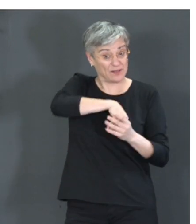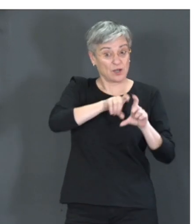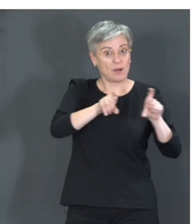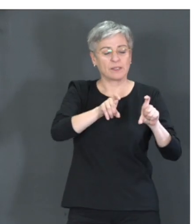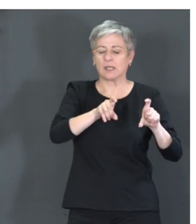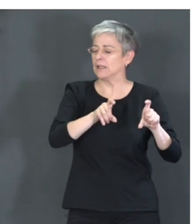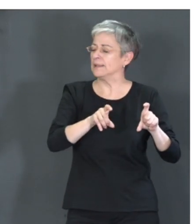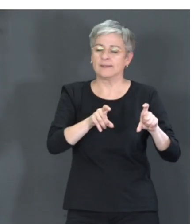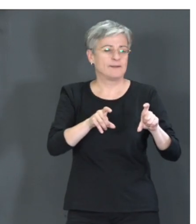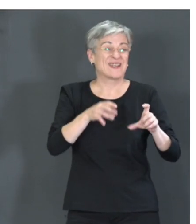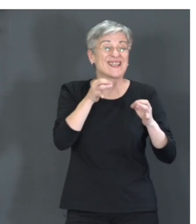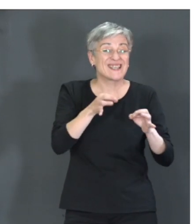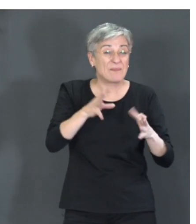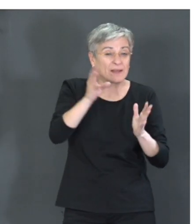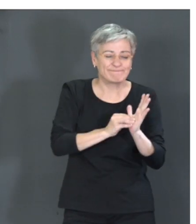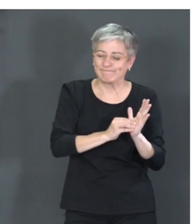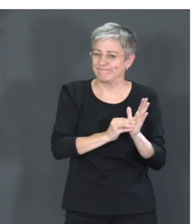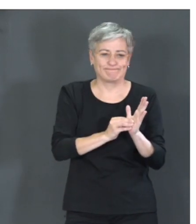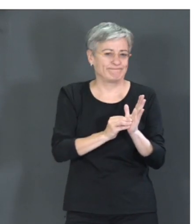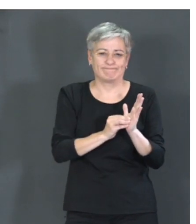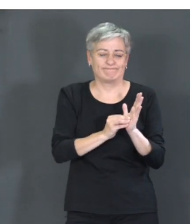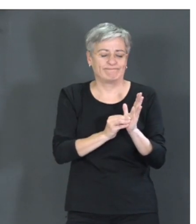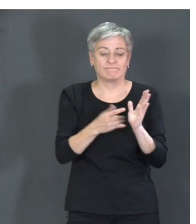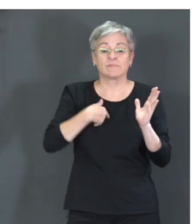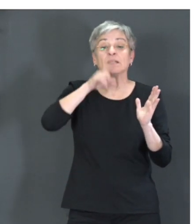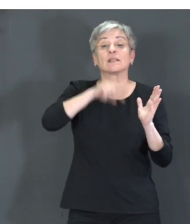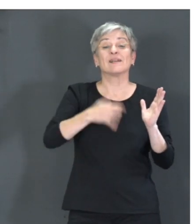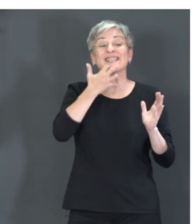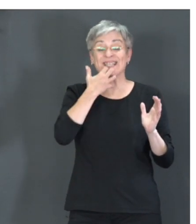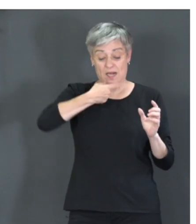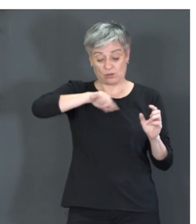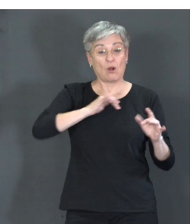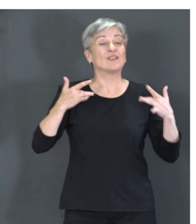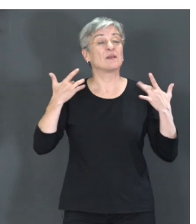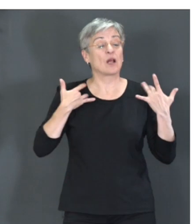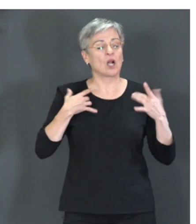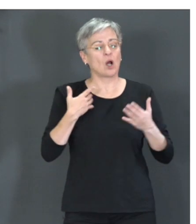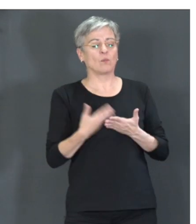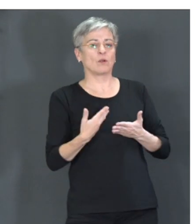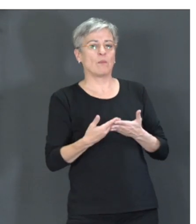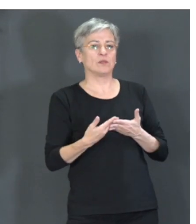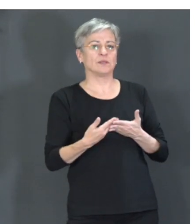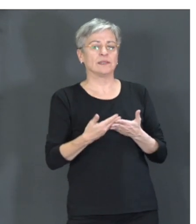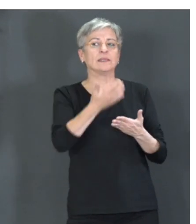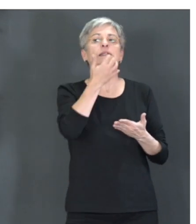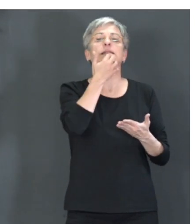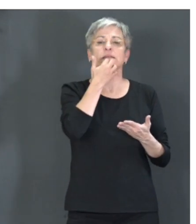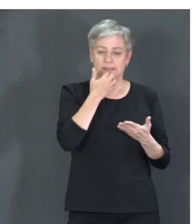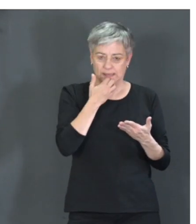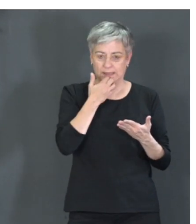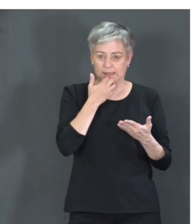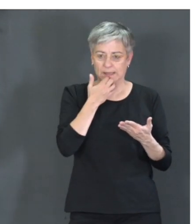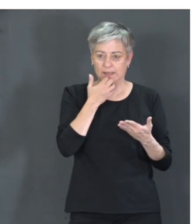se tienen en cuenta, ¿no? Y también, pues eso, cuando hagamos un simulacro, testeemos esa variable. Vamos a ver, en